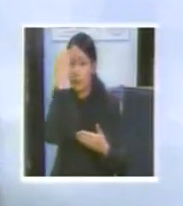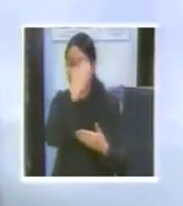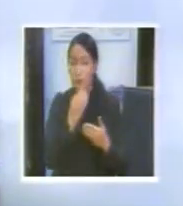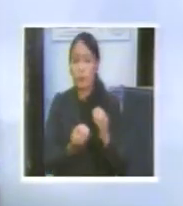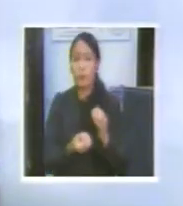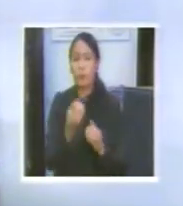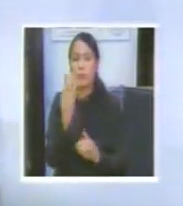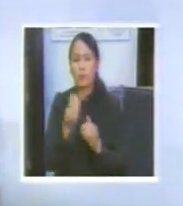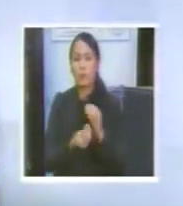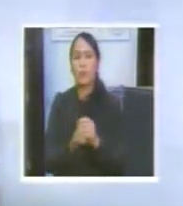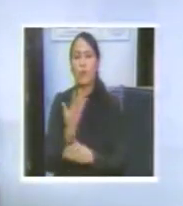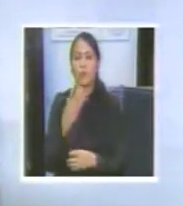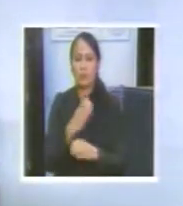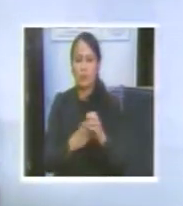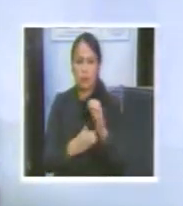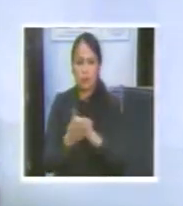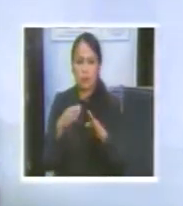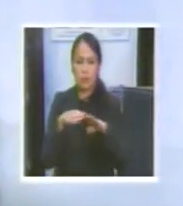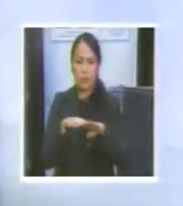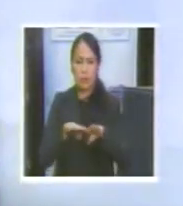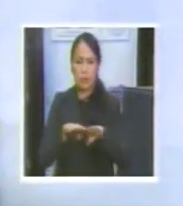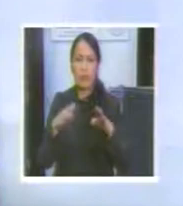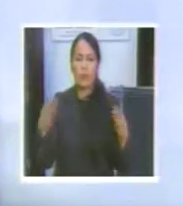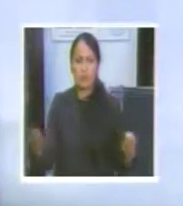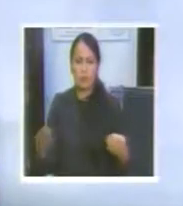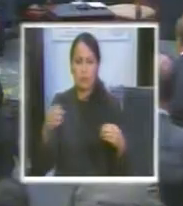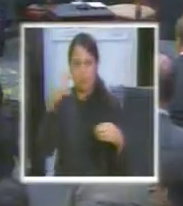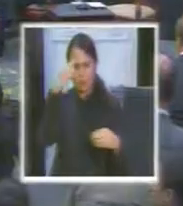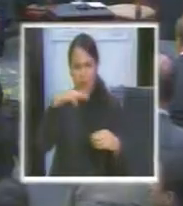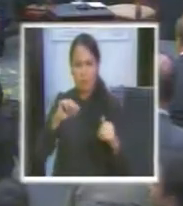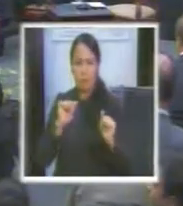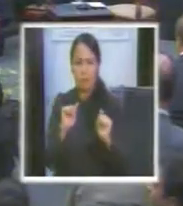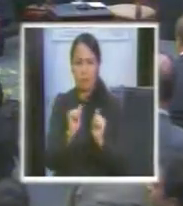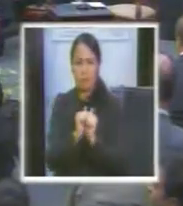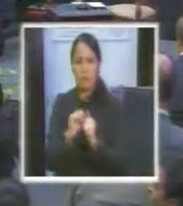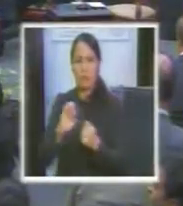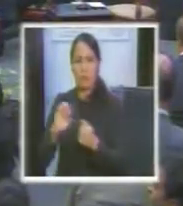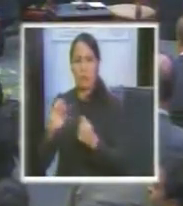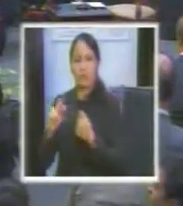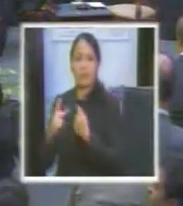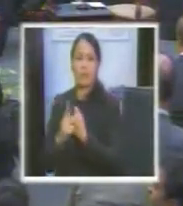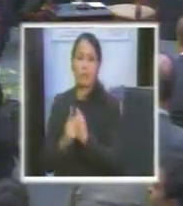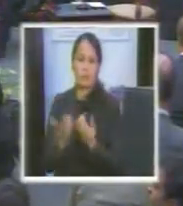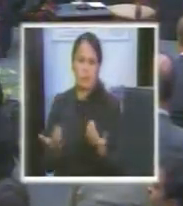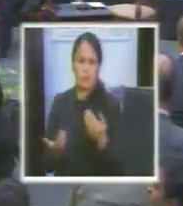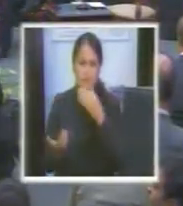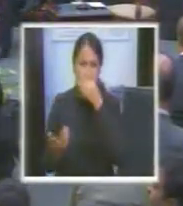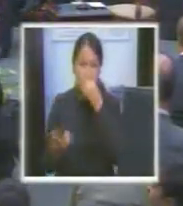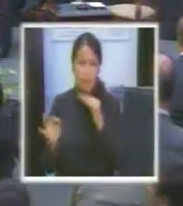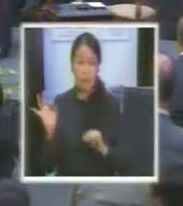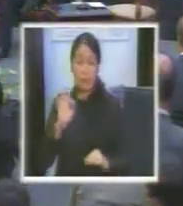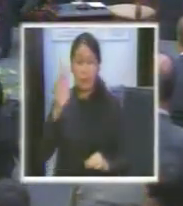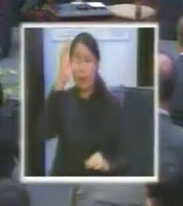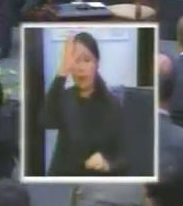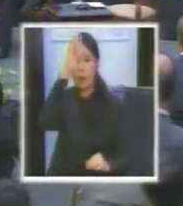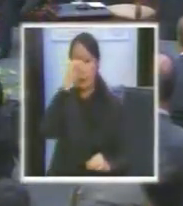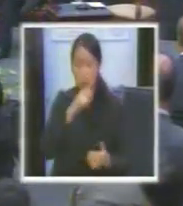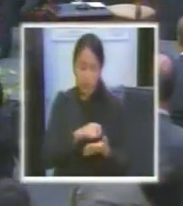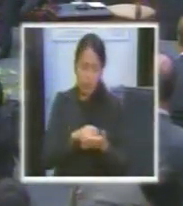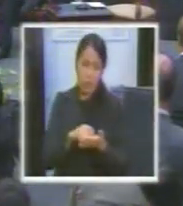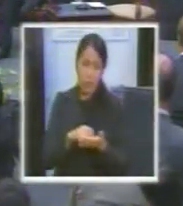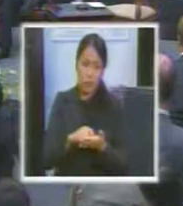y avances del proceso de apertura de México hacia el exterior. Cabe señalar aquí que tal acuerdo se concibió,